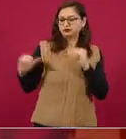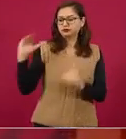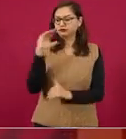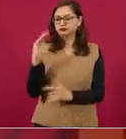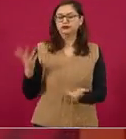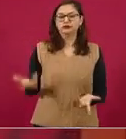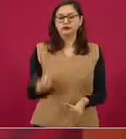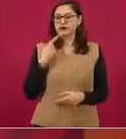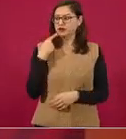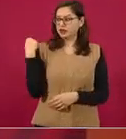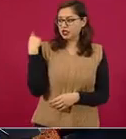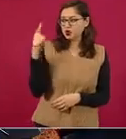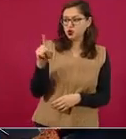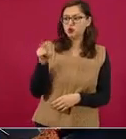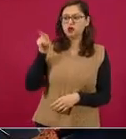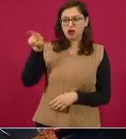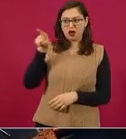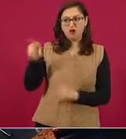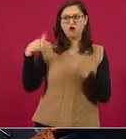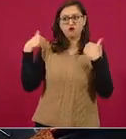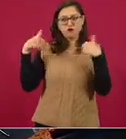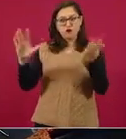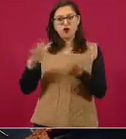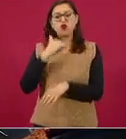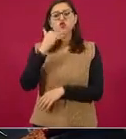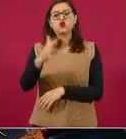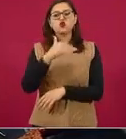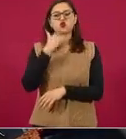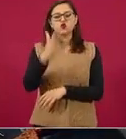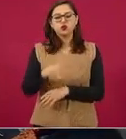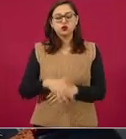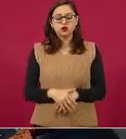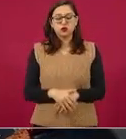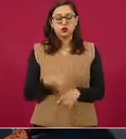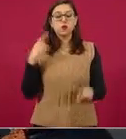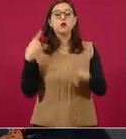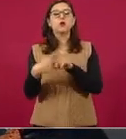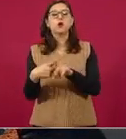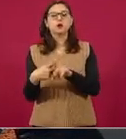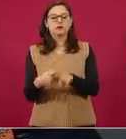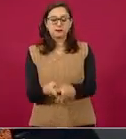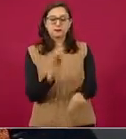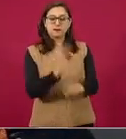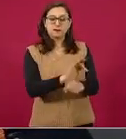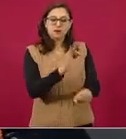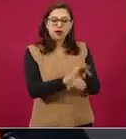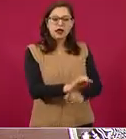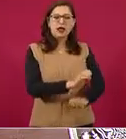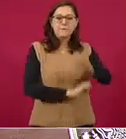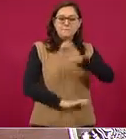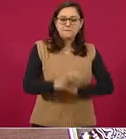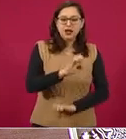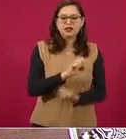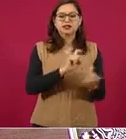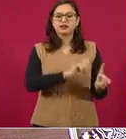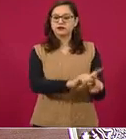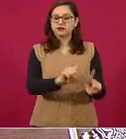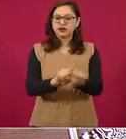Lo que aquí acabamos de ver ahora de los amparos y suspensiones,